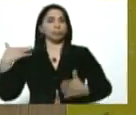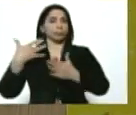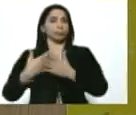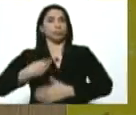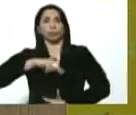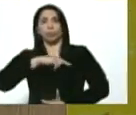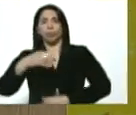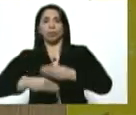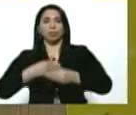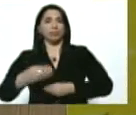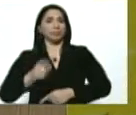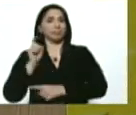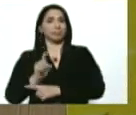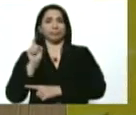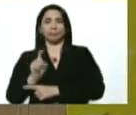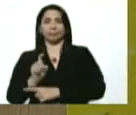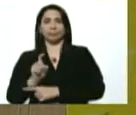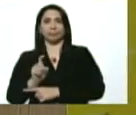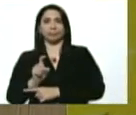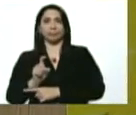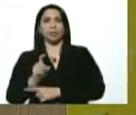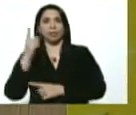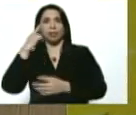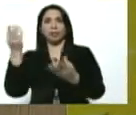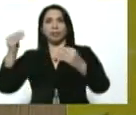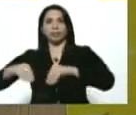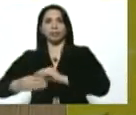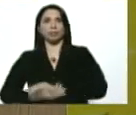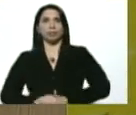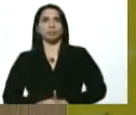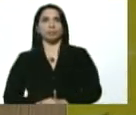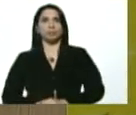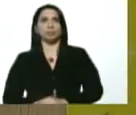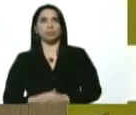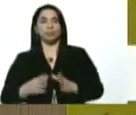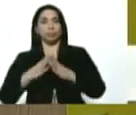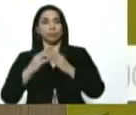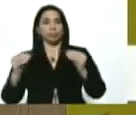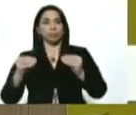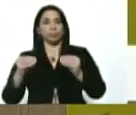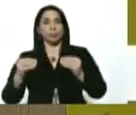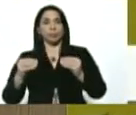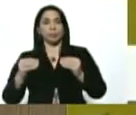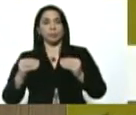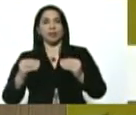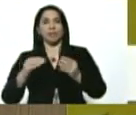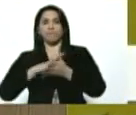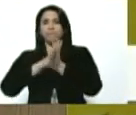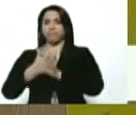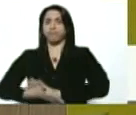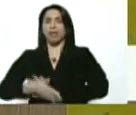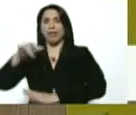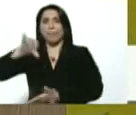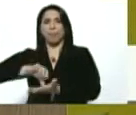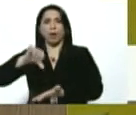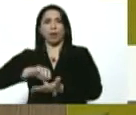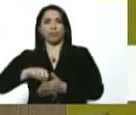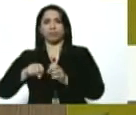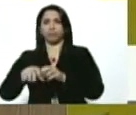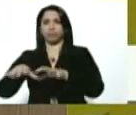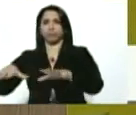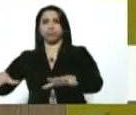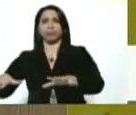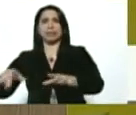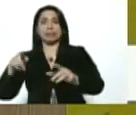pero que requiere del concurso de todas y de todos para terminar batiendo este foco que tiende a